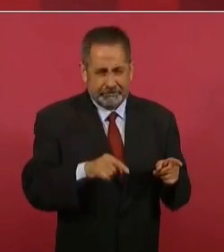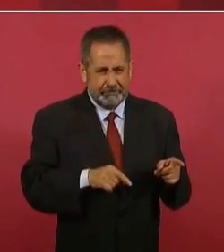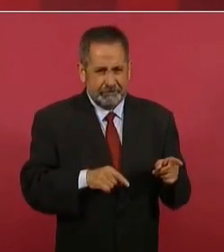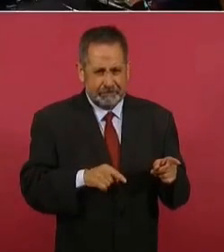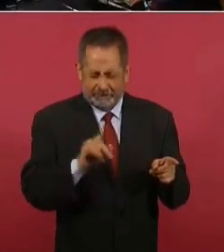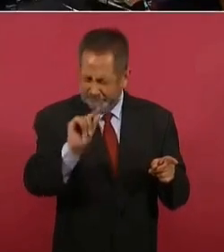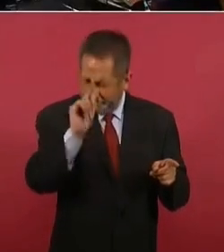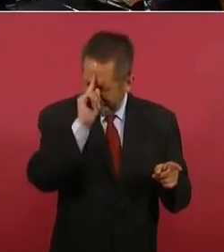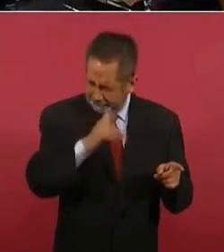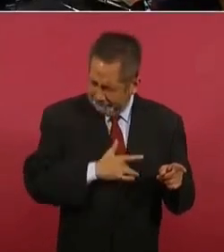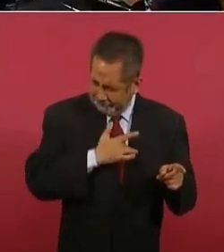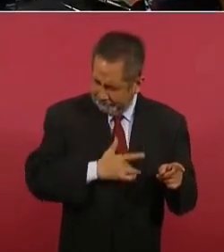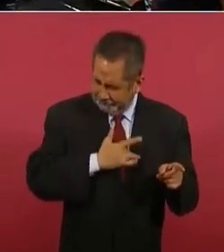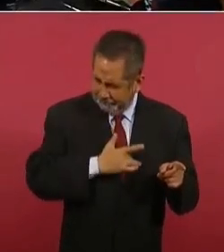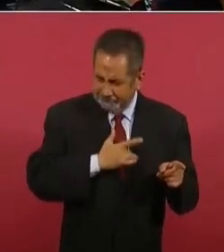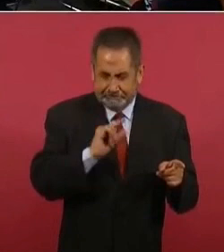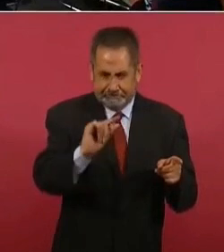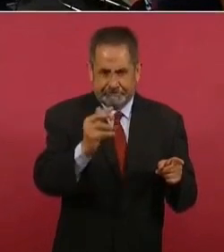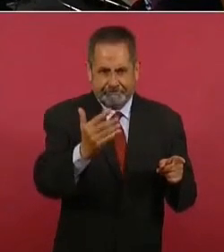ahora me acuerdo,